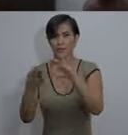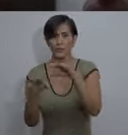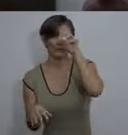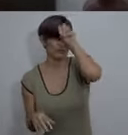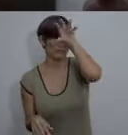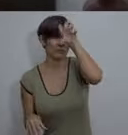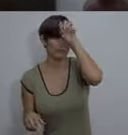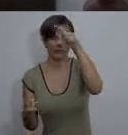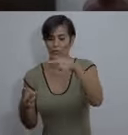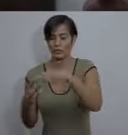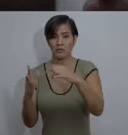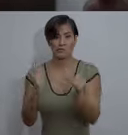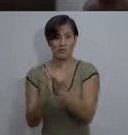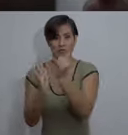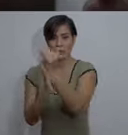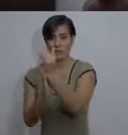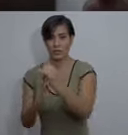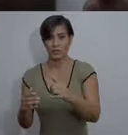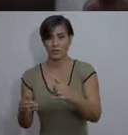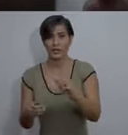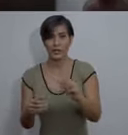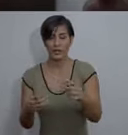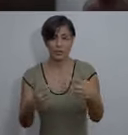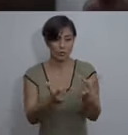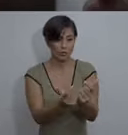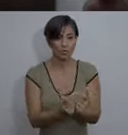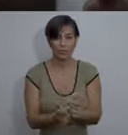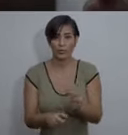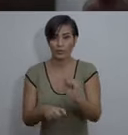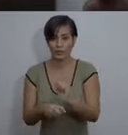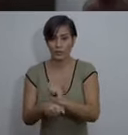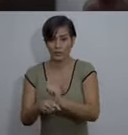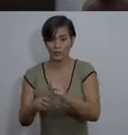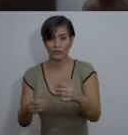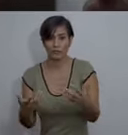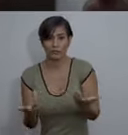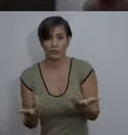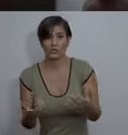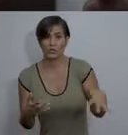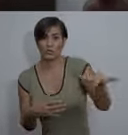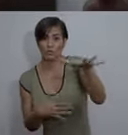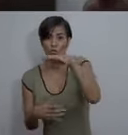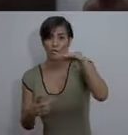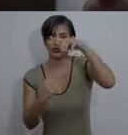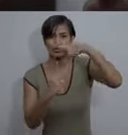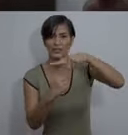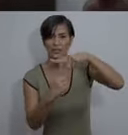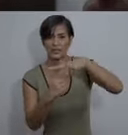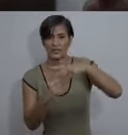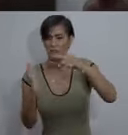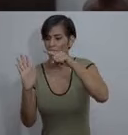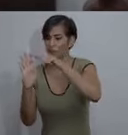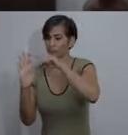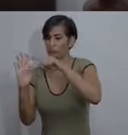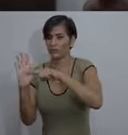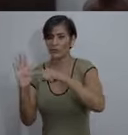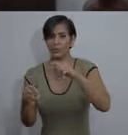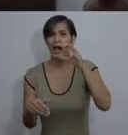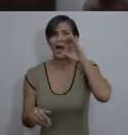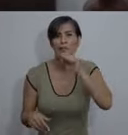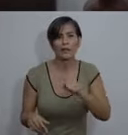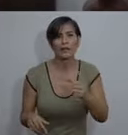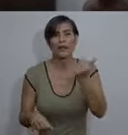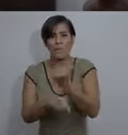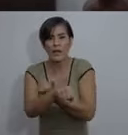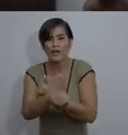la minería la construcción y el sector automotriz es tarea de todos mejorar los indicadores para pasar a naranja o